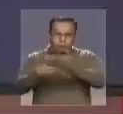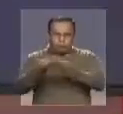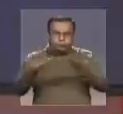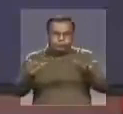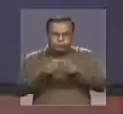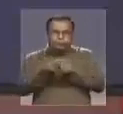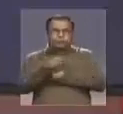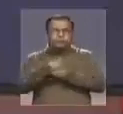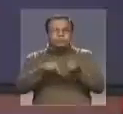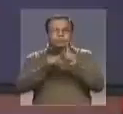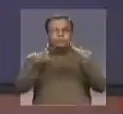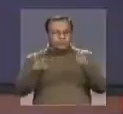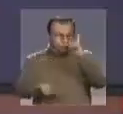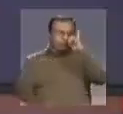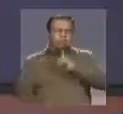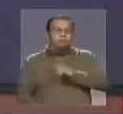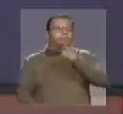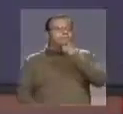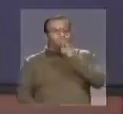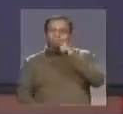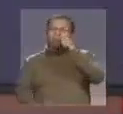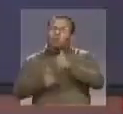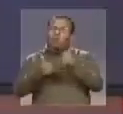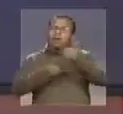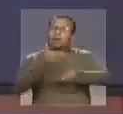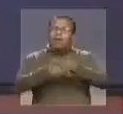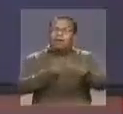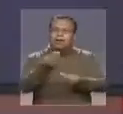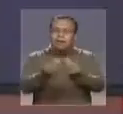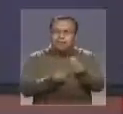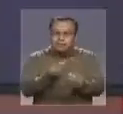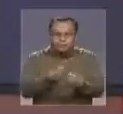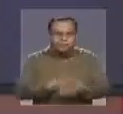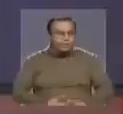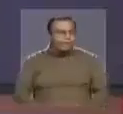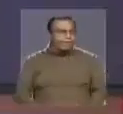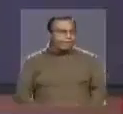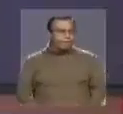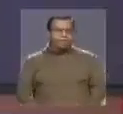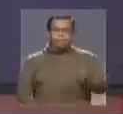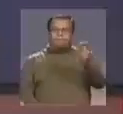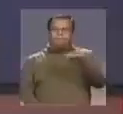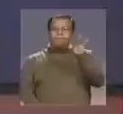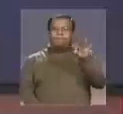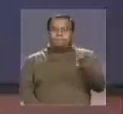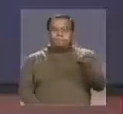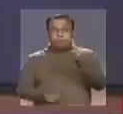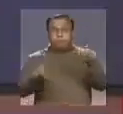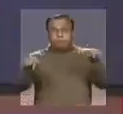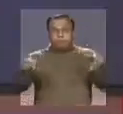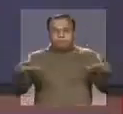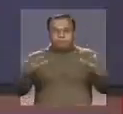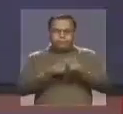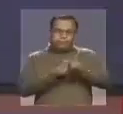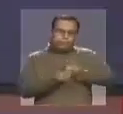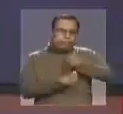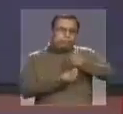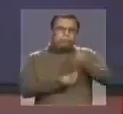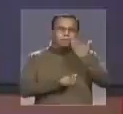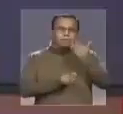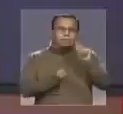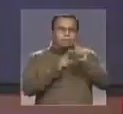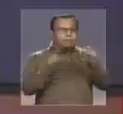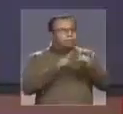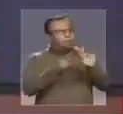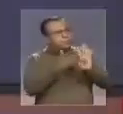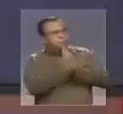le revela a un tomador de decisiones qué es lo que tiene que hacer. Cuando se habla de una cifra que hay una jefatura de mujeres, pero no